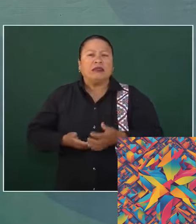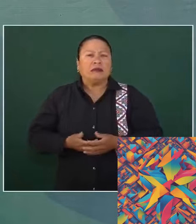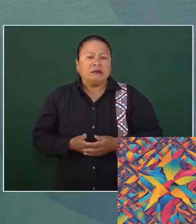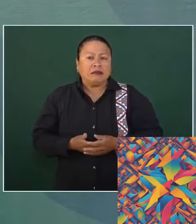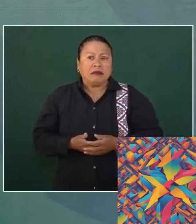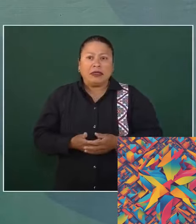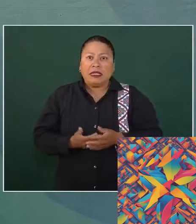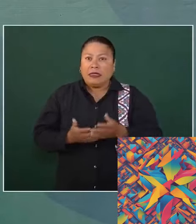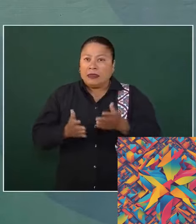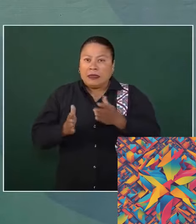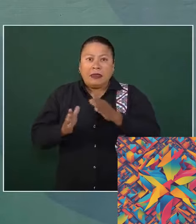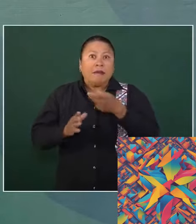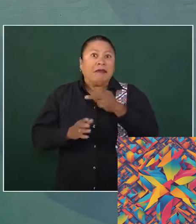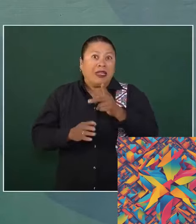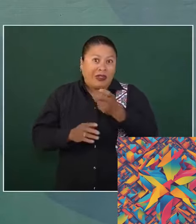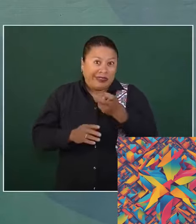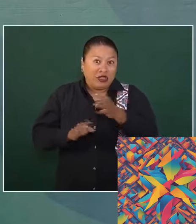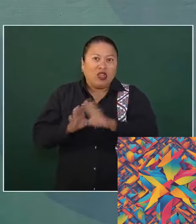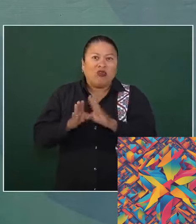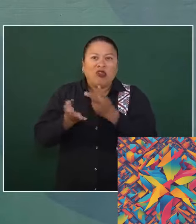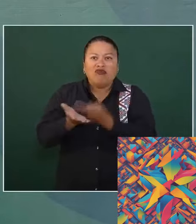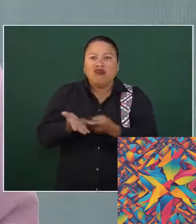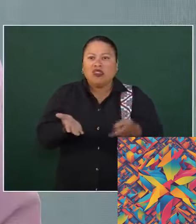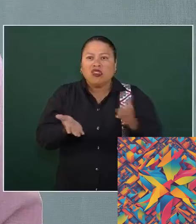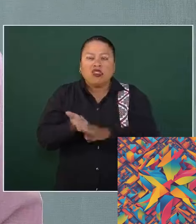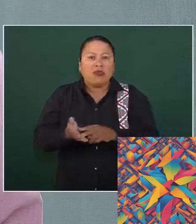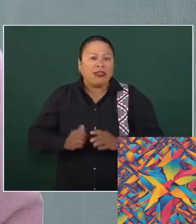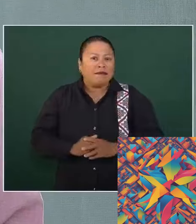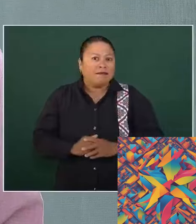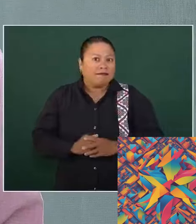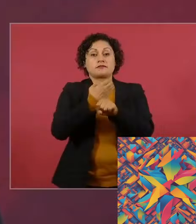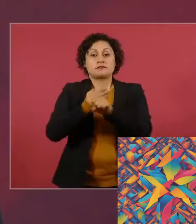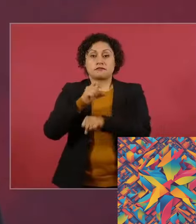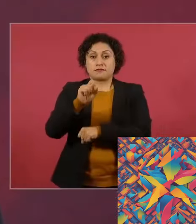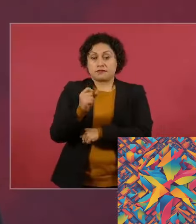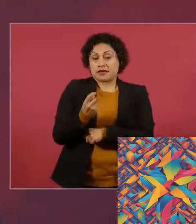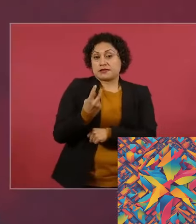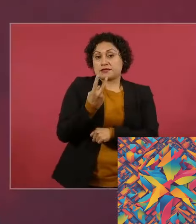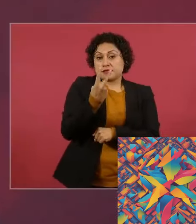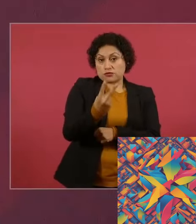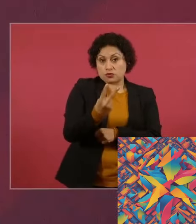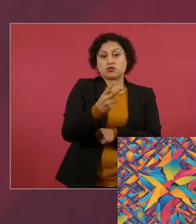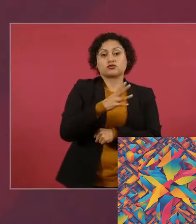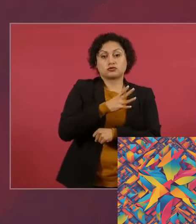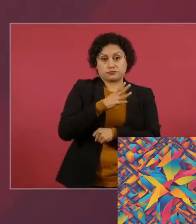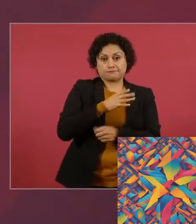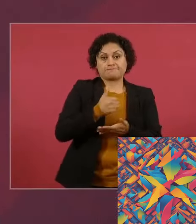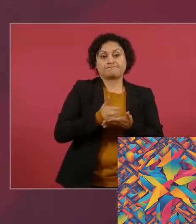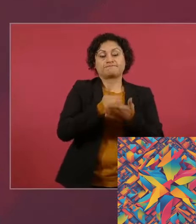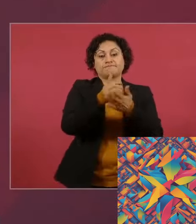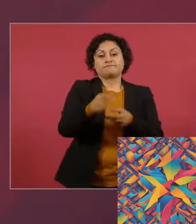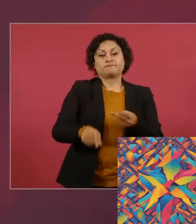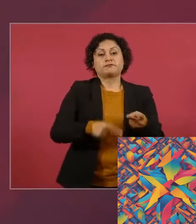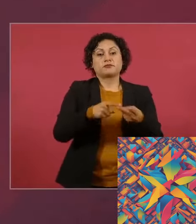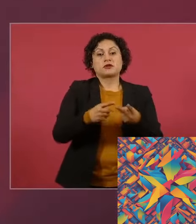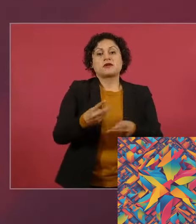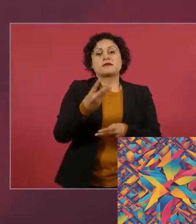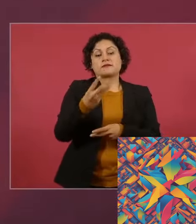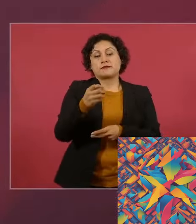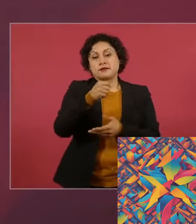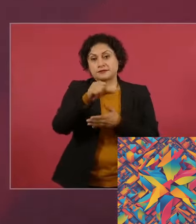y la relevancia de su presencia en línea. En Close of Spring, el stream argentino que ocupa el segundo lugar con